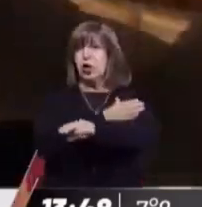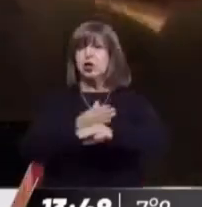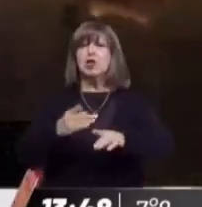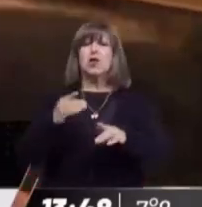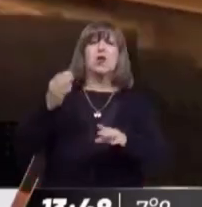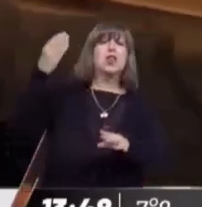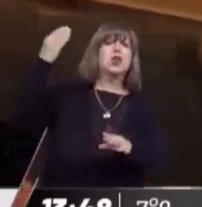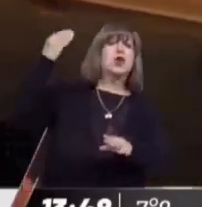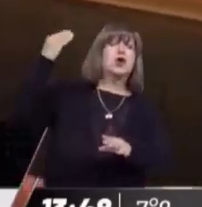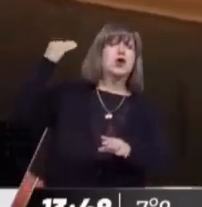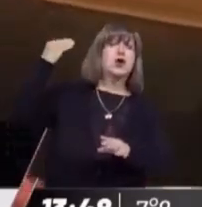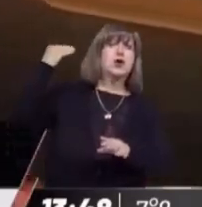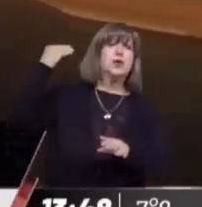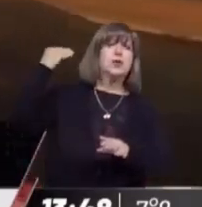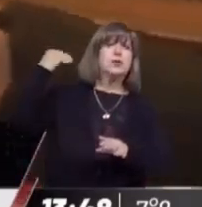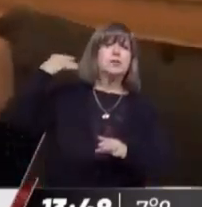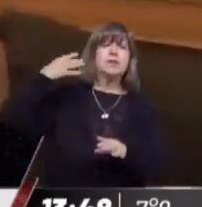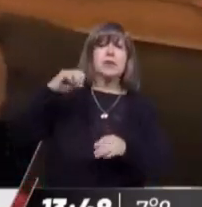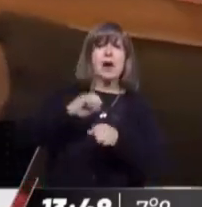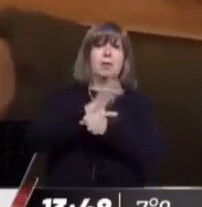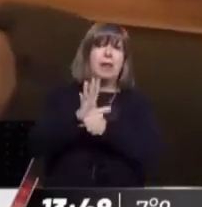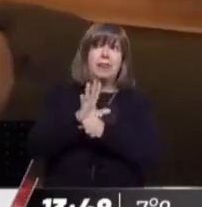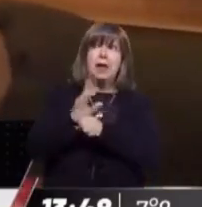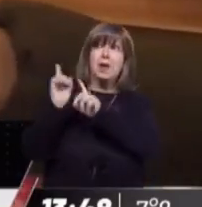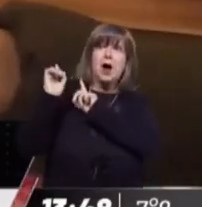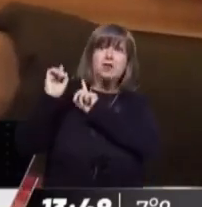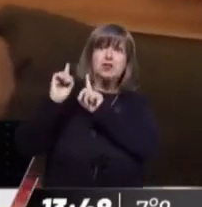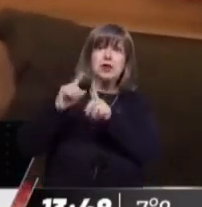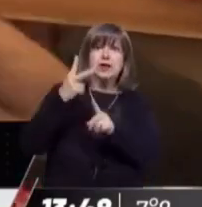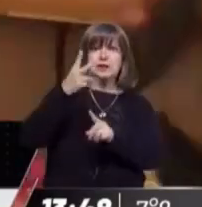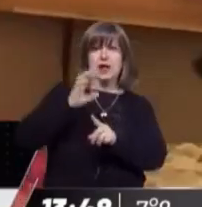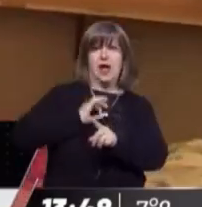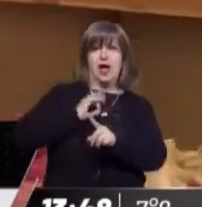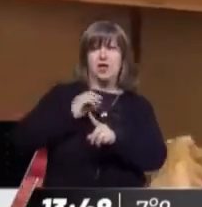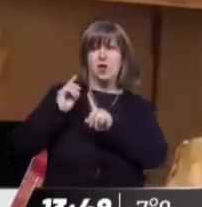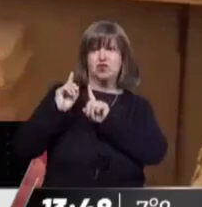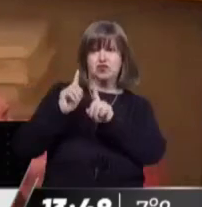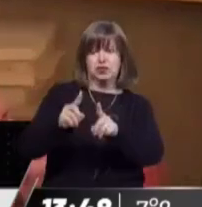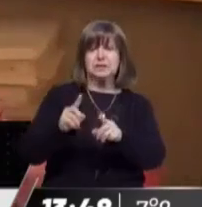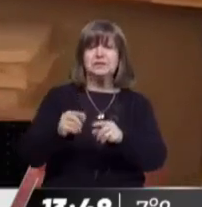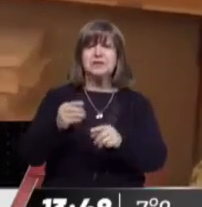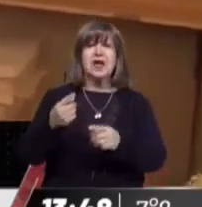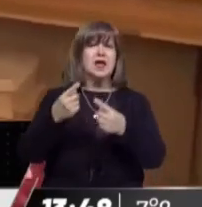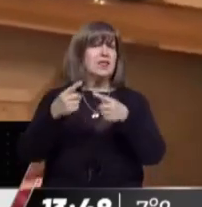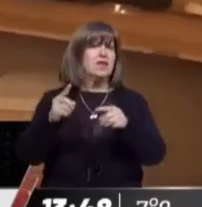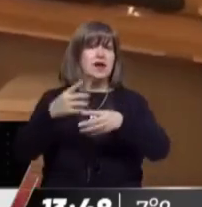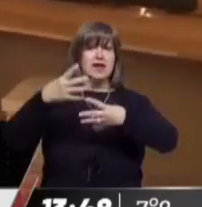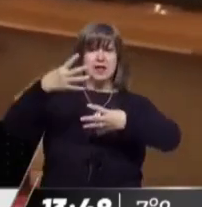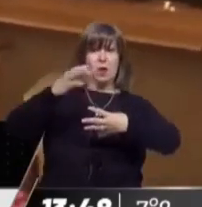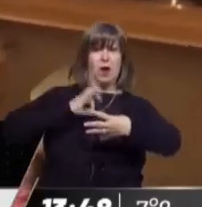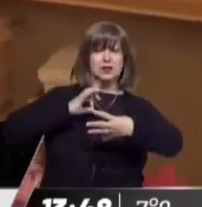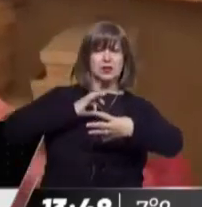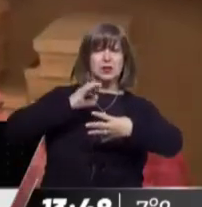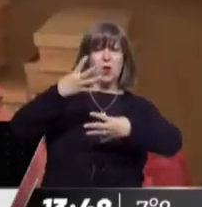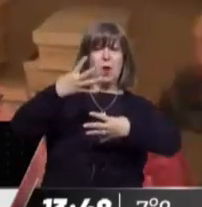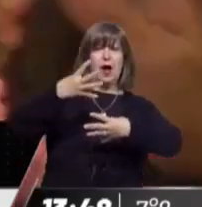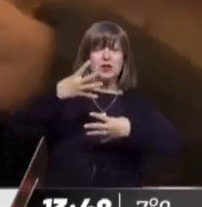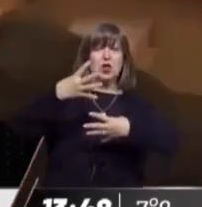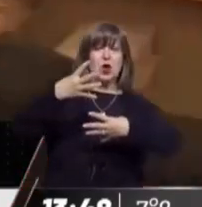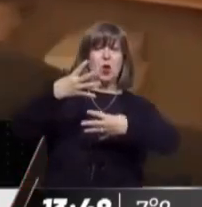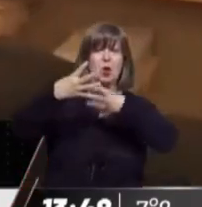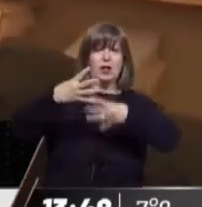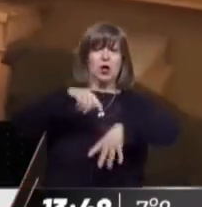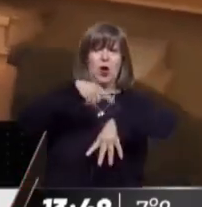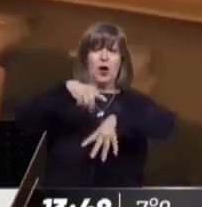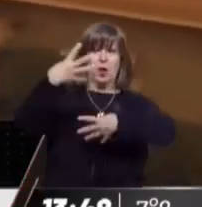hace cuánto tiempo y después de la pandemia ya hace como 3 años por lo menos Qué diferencia notan entre lo que era antes el horario cortado y ahora el horario